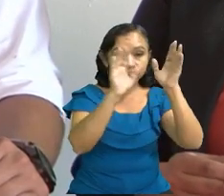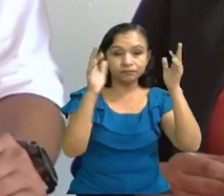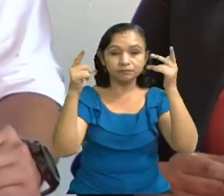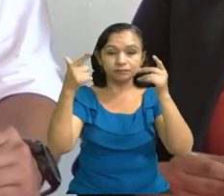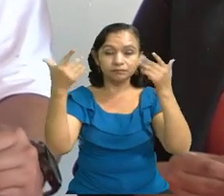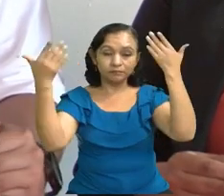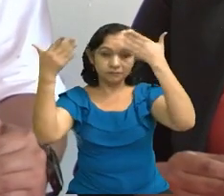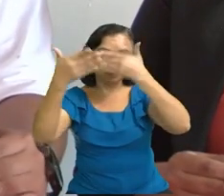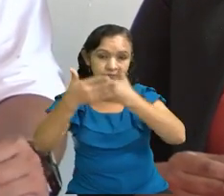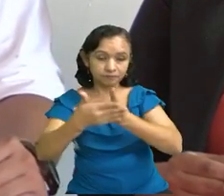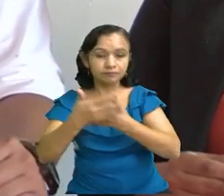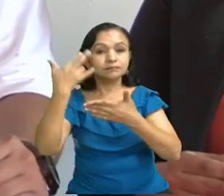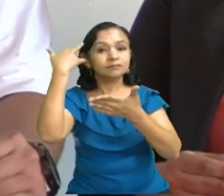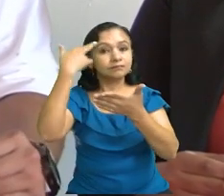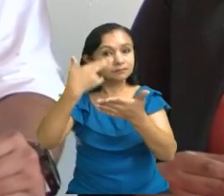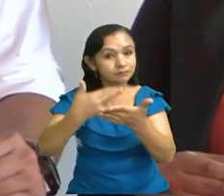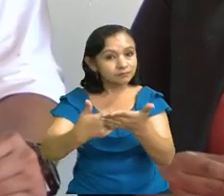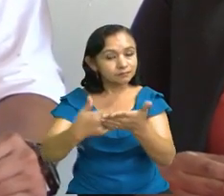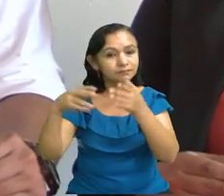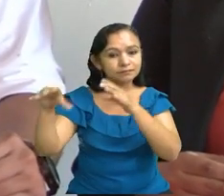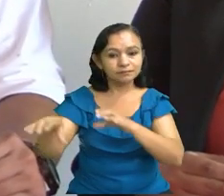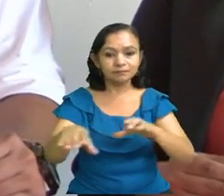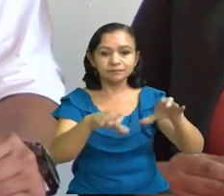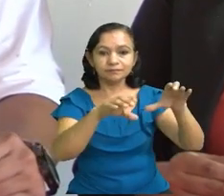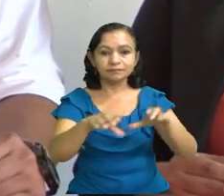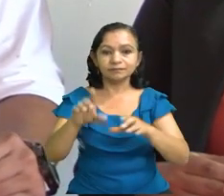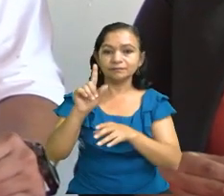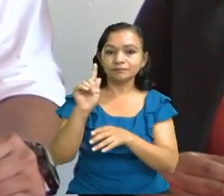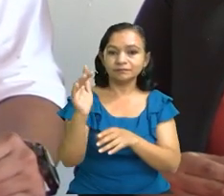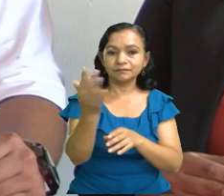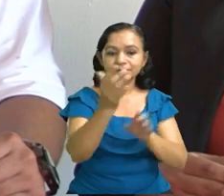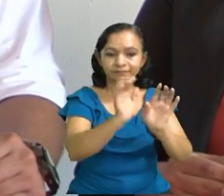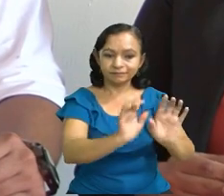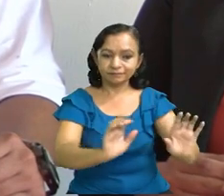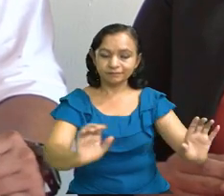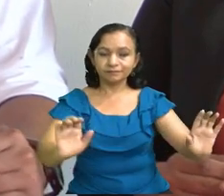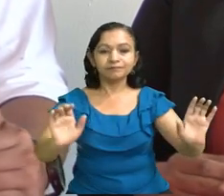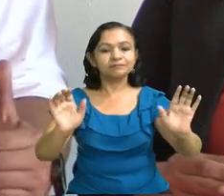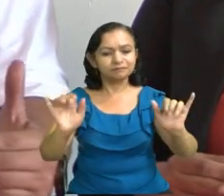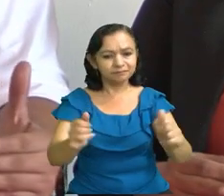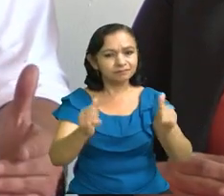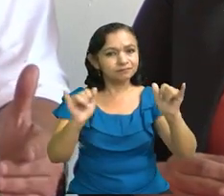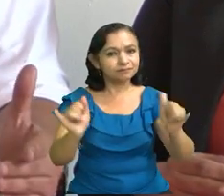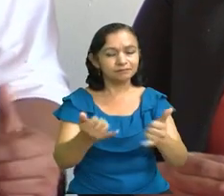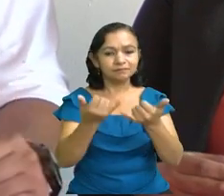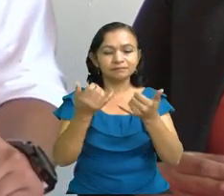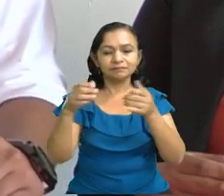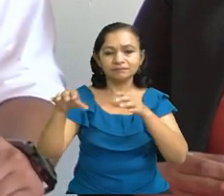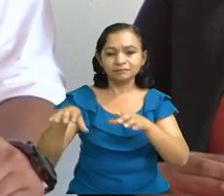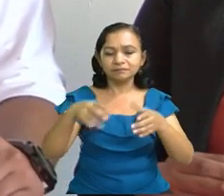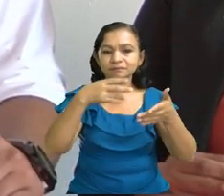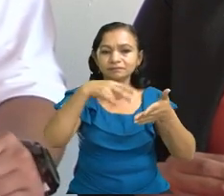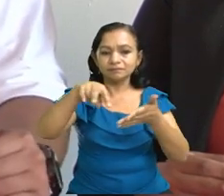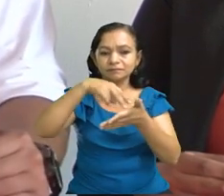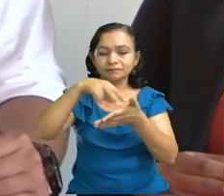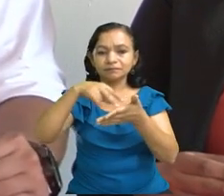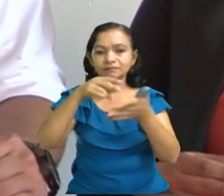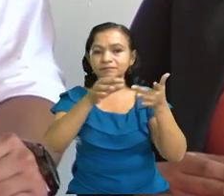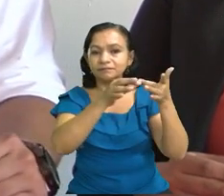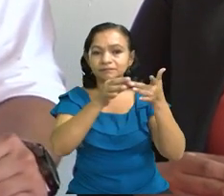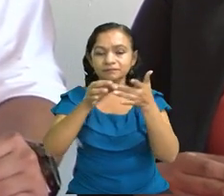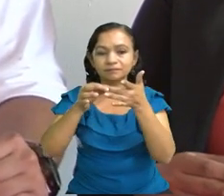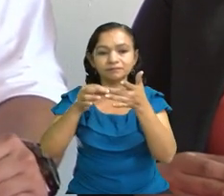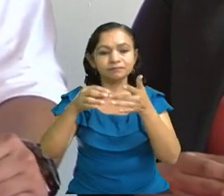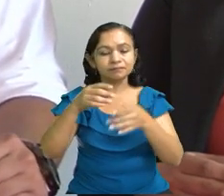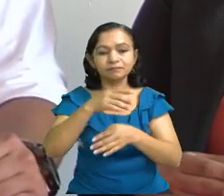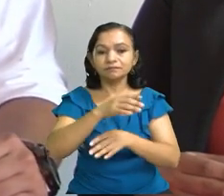de la noche. Y recuerden que hay actividades recreativas para todos nuestros niños, todos nuestros infantes, una revista cultural bastante amplia, y cerramos